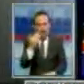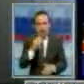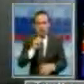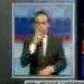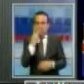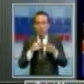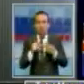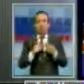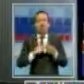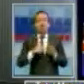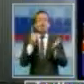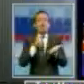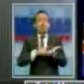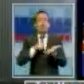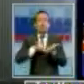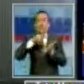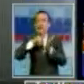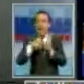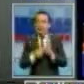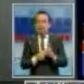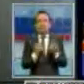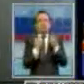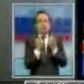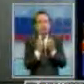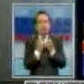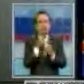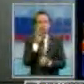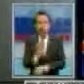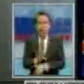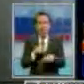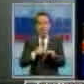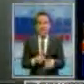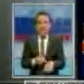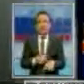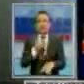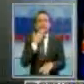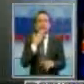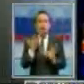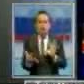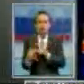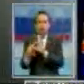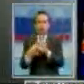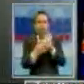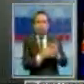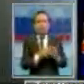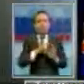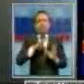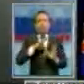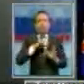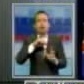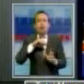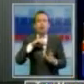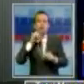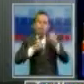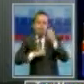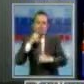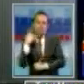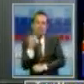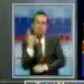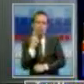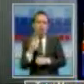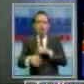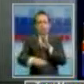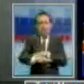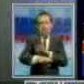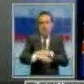la reforma tributaria va a requerir de capacidad no solo técnica, sino articulación con el mundo privado, con la derecha,